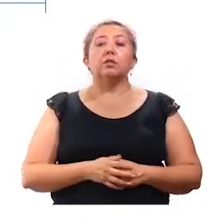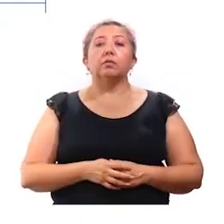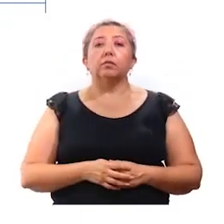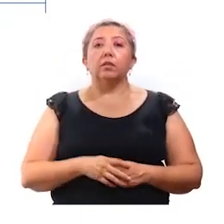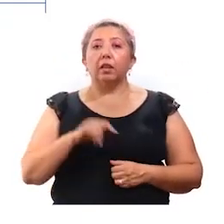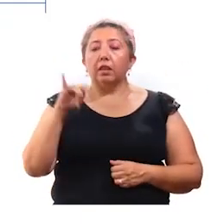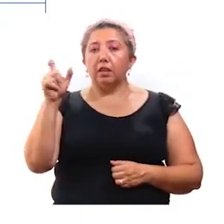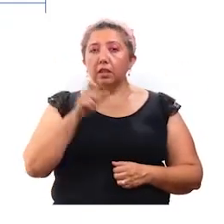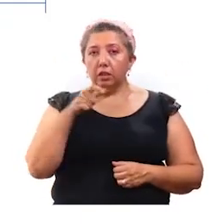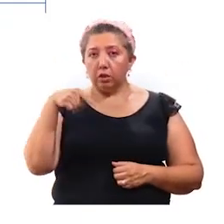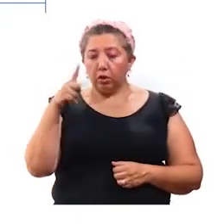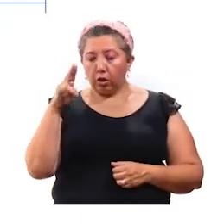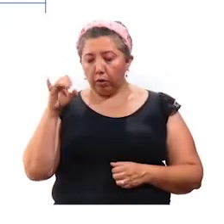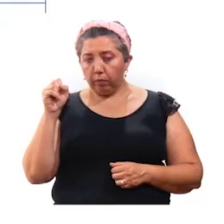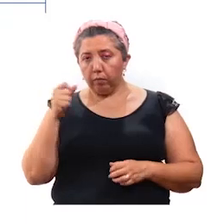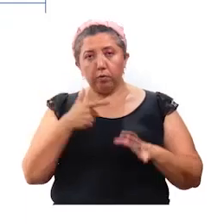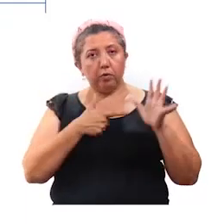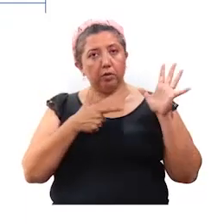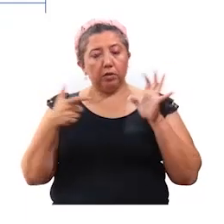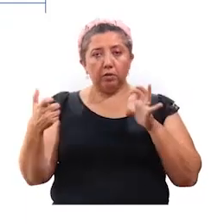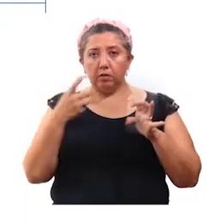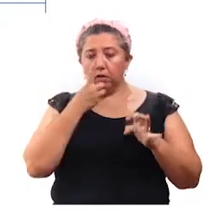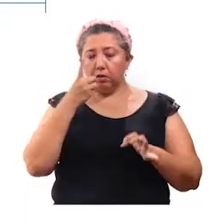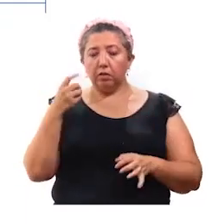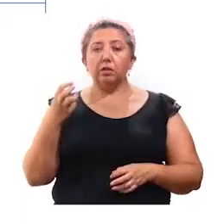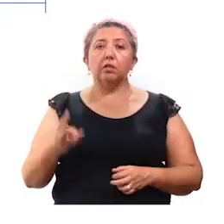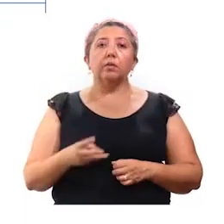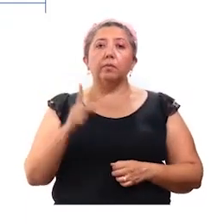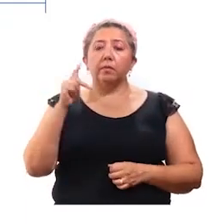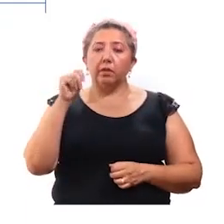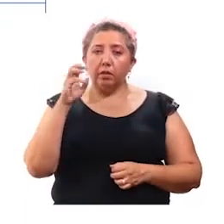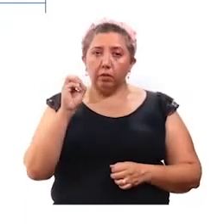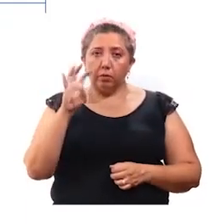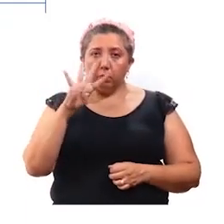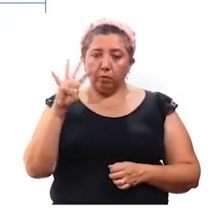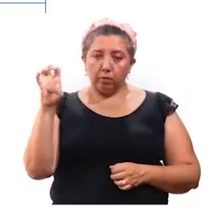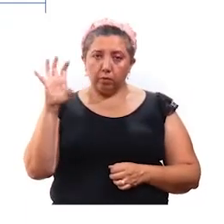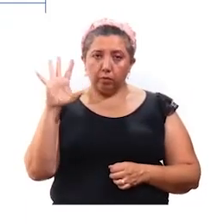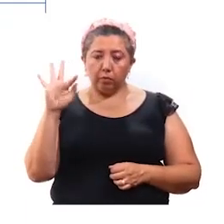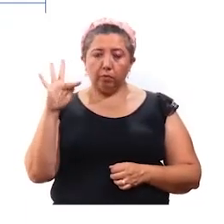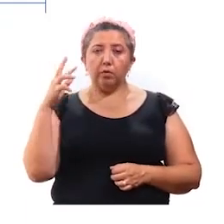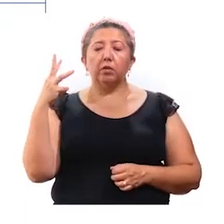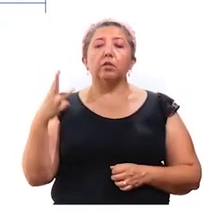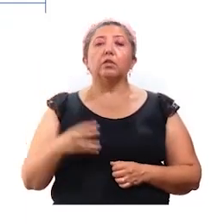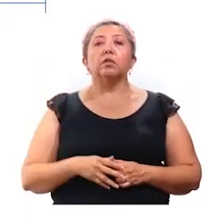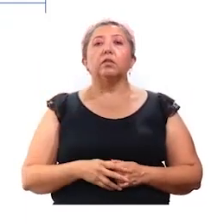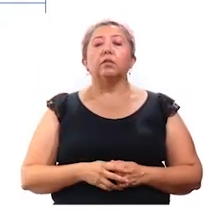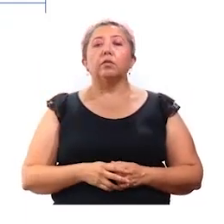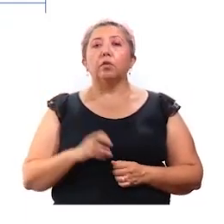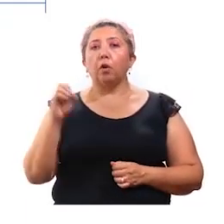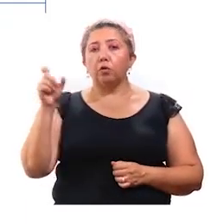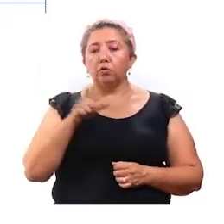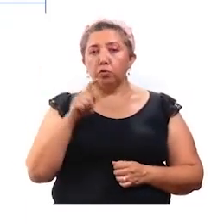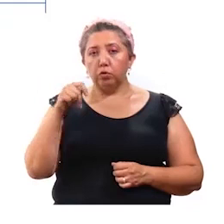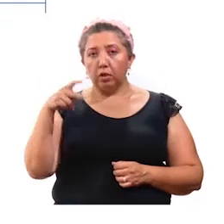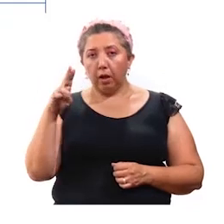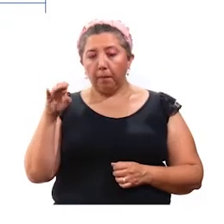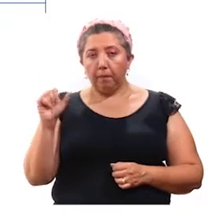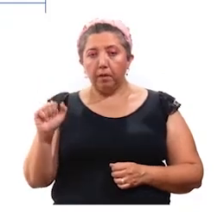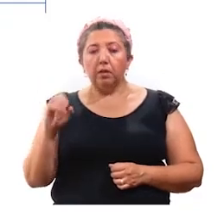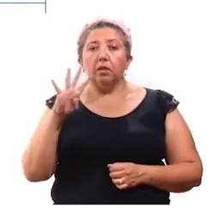725, Tixcocop, 703, Peto, 443,